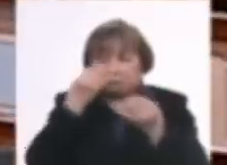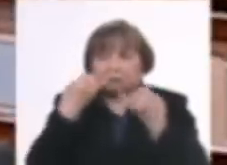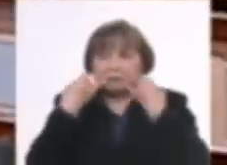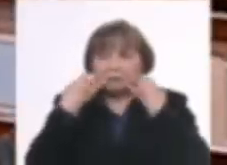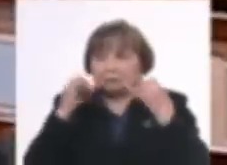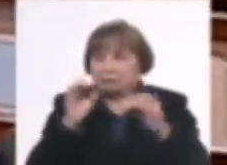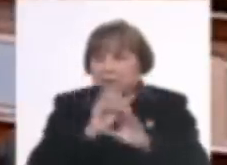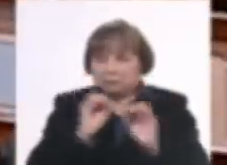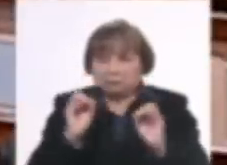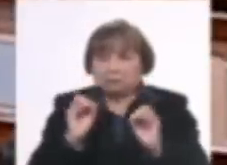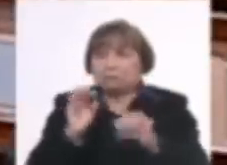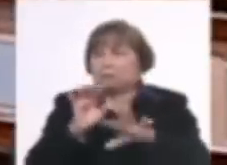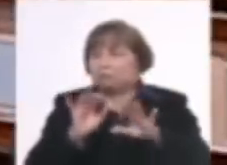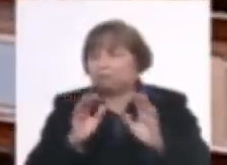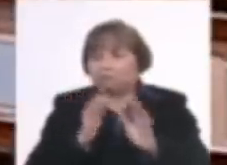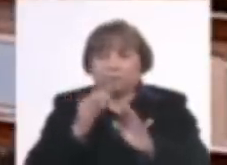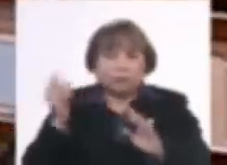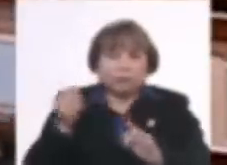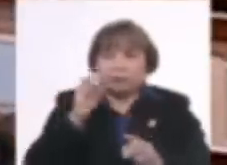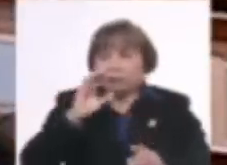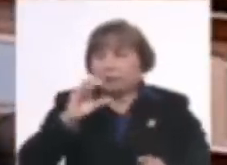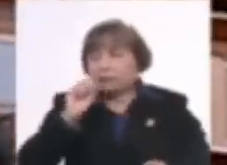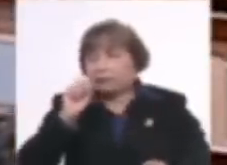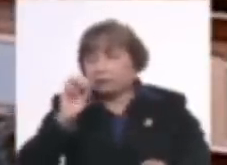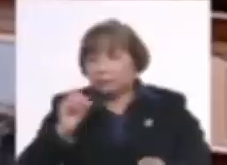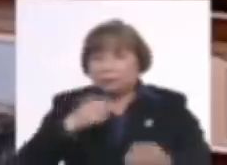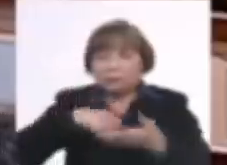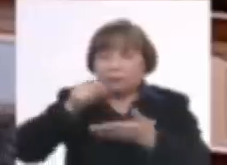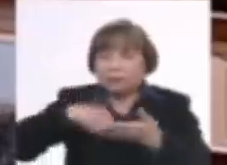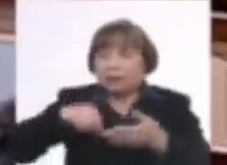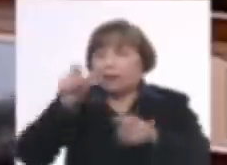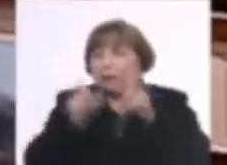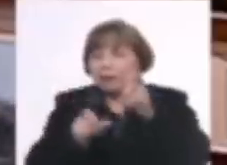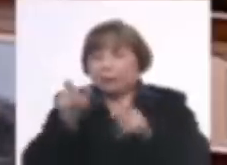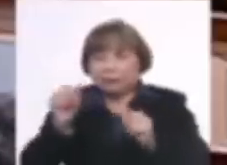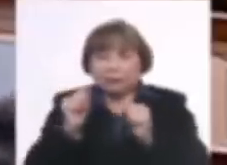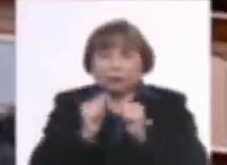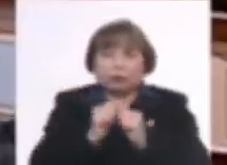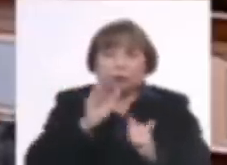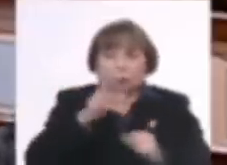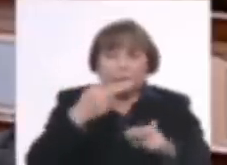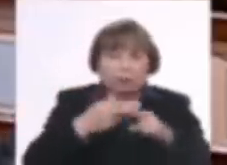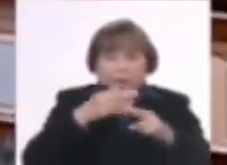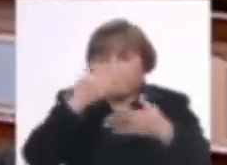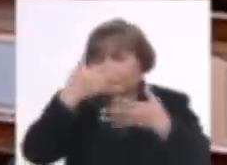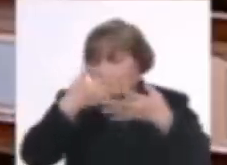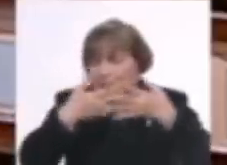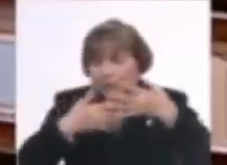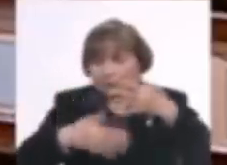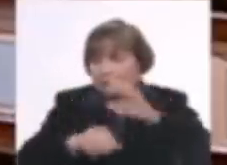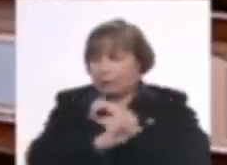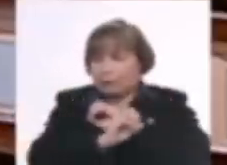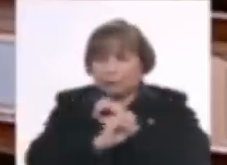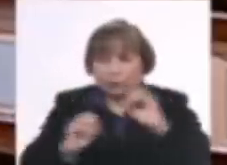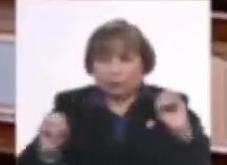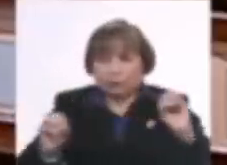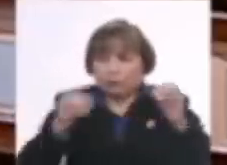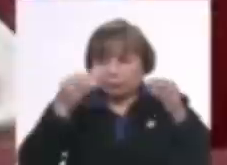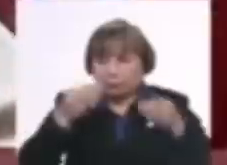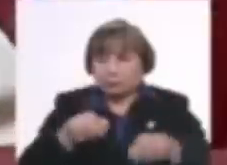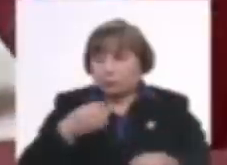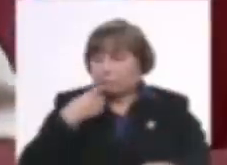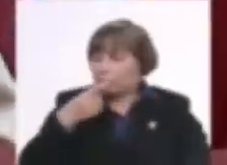no elabora ningún informe, hace censos, lo firma la población, su nombre no figura en ningún informe,